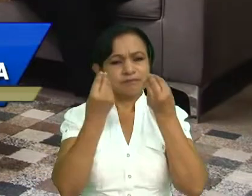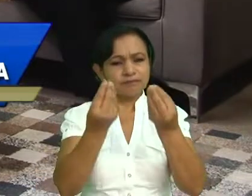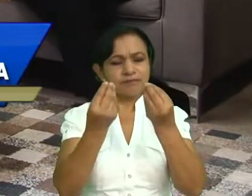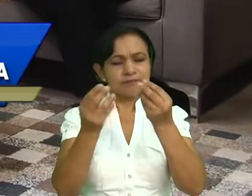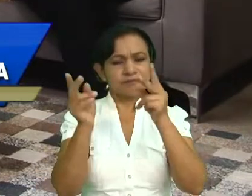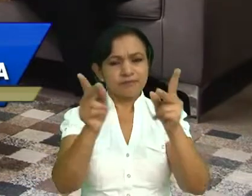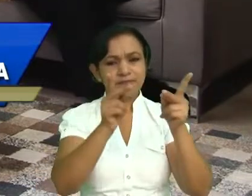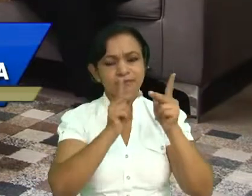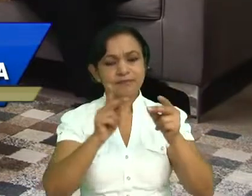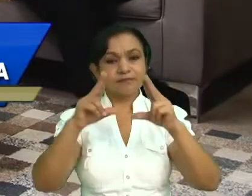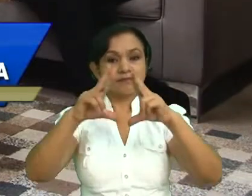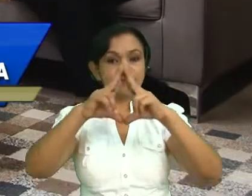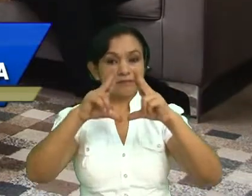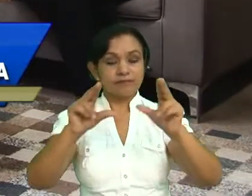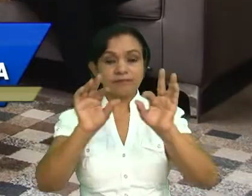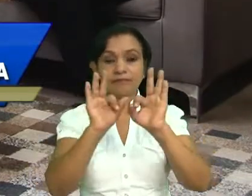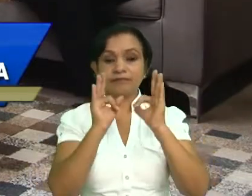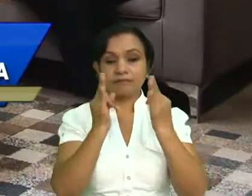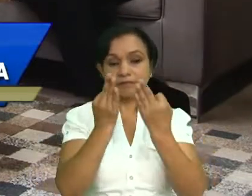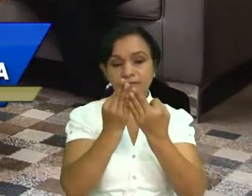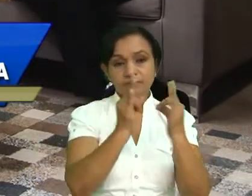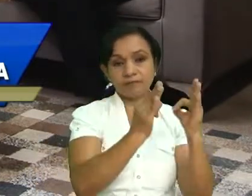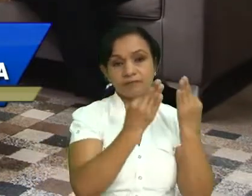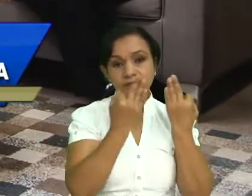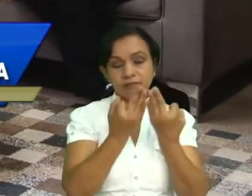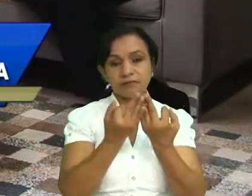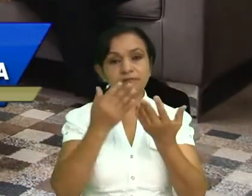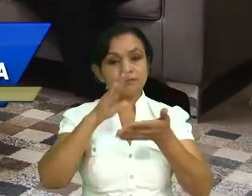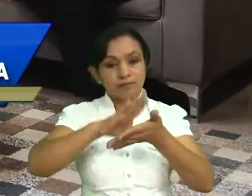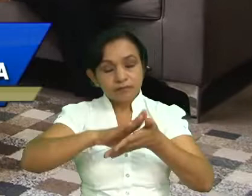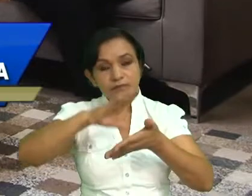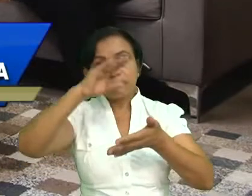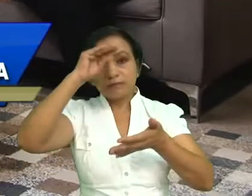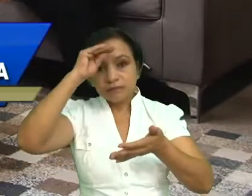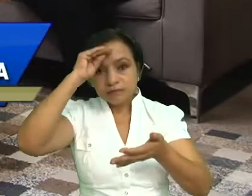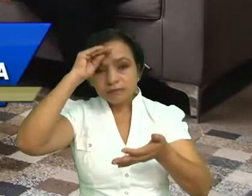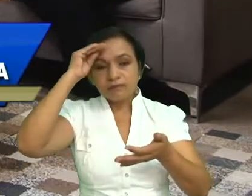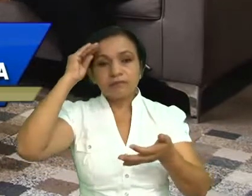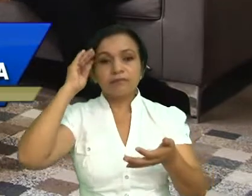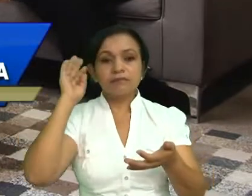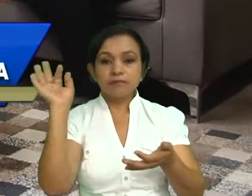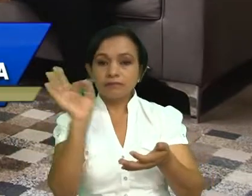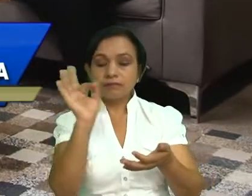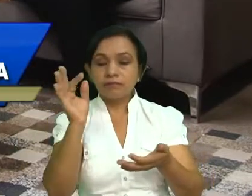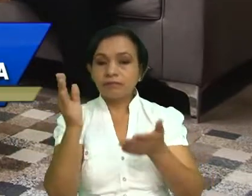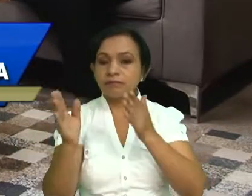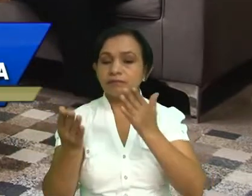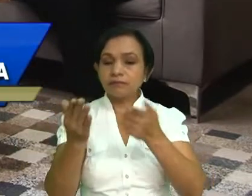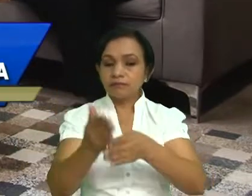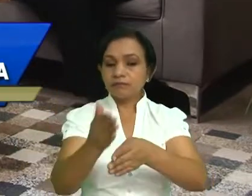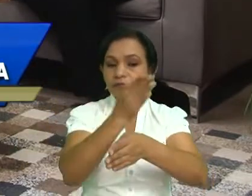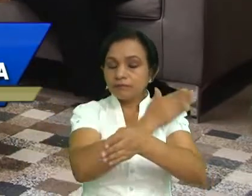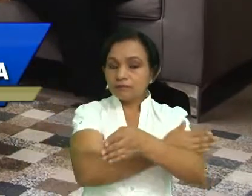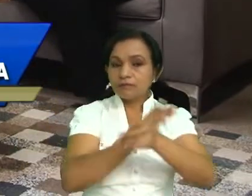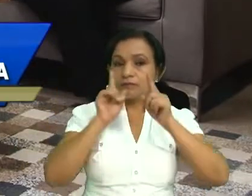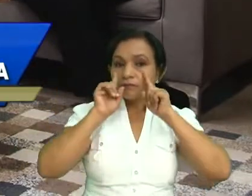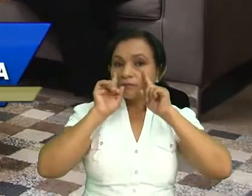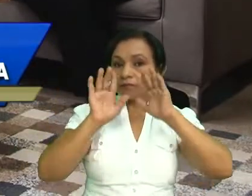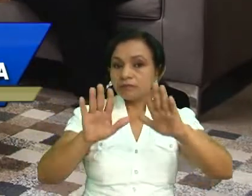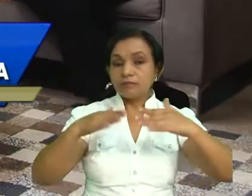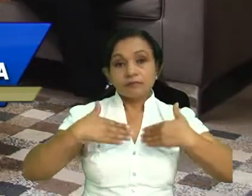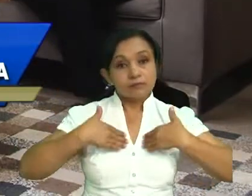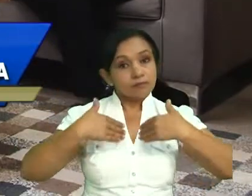brigadistas a nivel nacional, la familia tiene conocimiento, maneja la forma de prevención, porque como